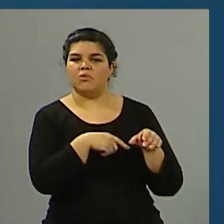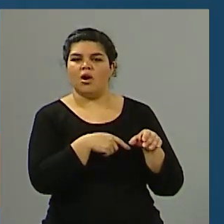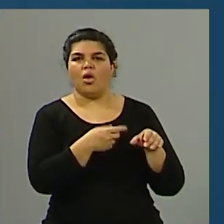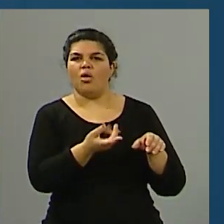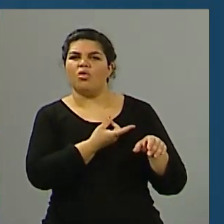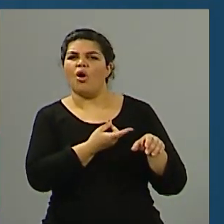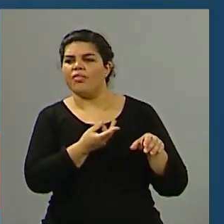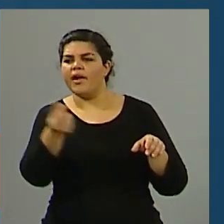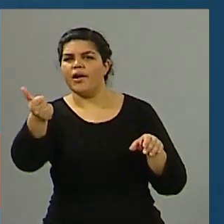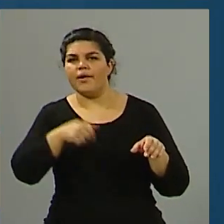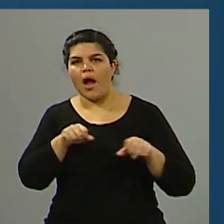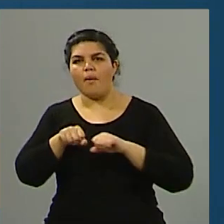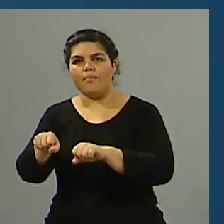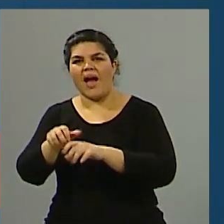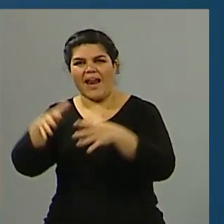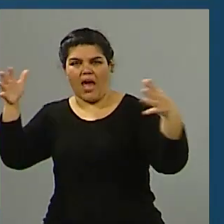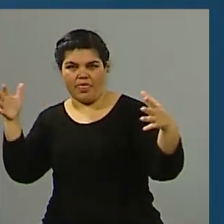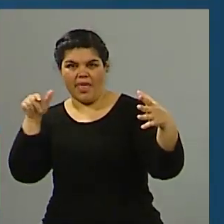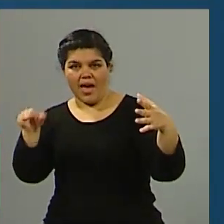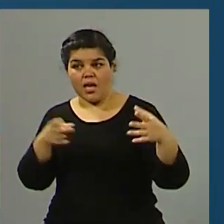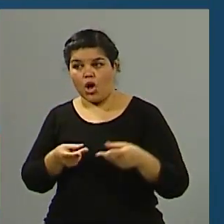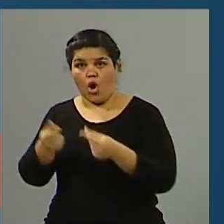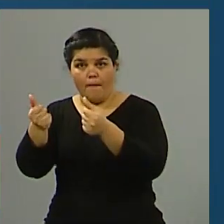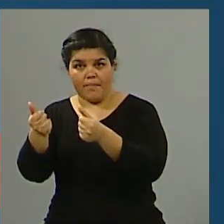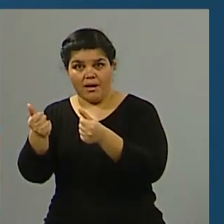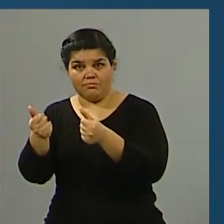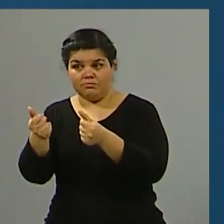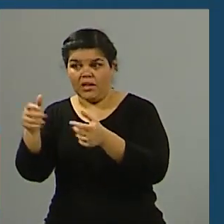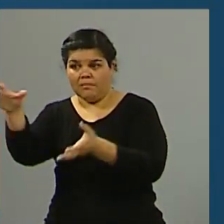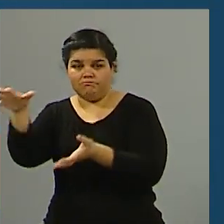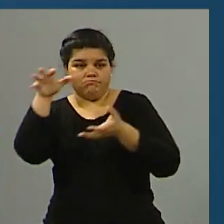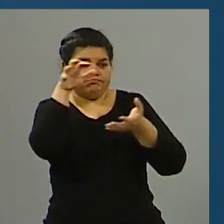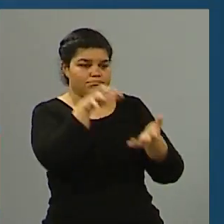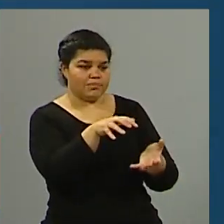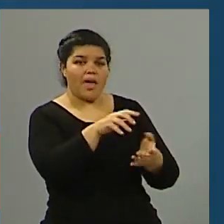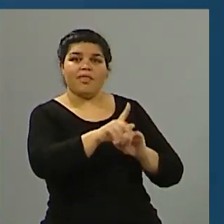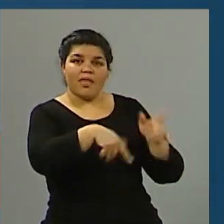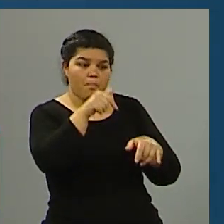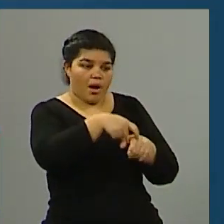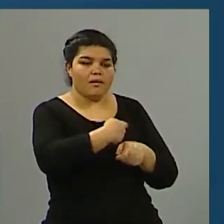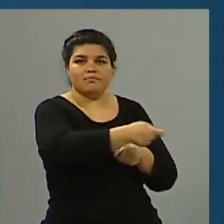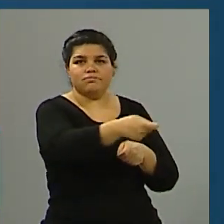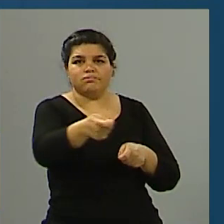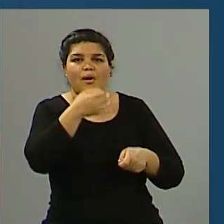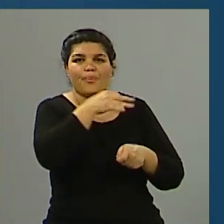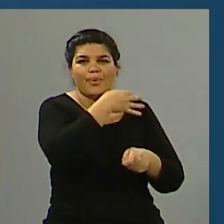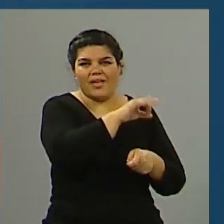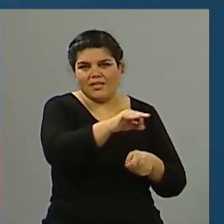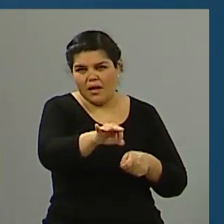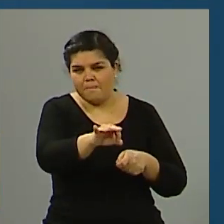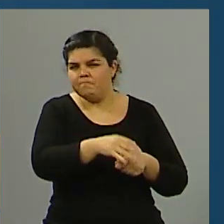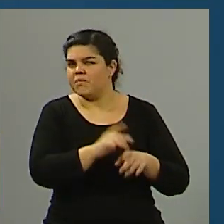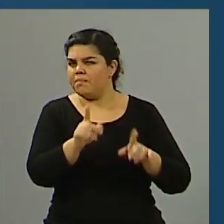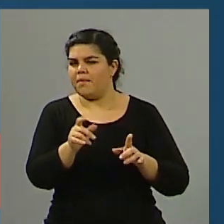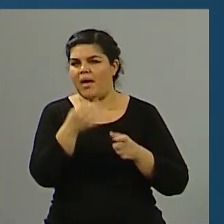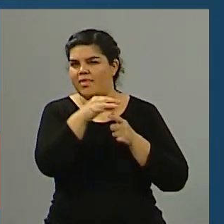hasta, o sea, no sé si fue picardía, si perdieron el norte, la verdad que no sé, pero mire, le voy a comentar un detalle que me ocurrió la semana pasada,